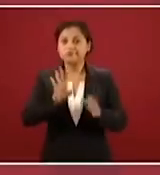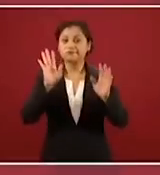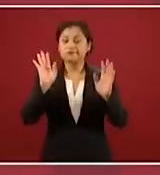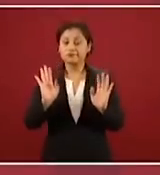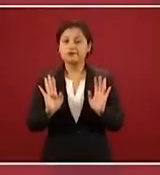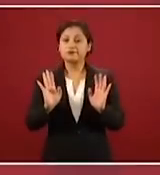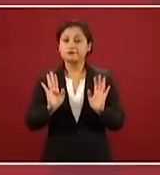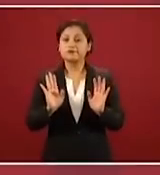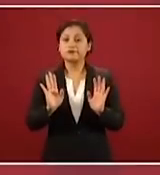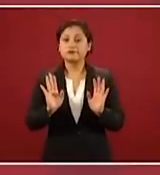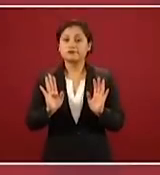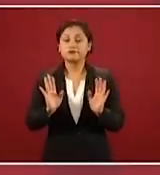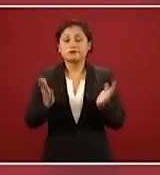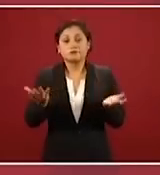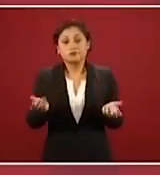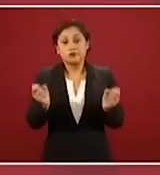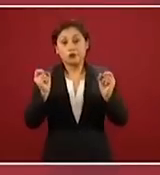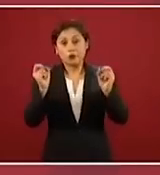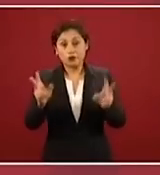pronunciarse